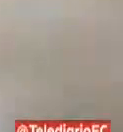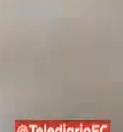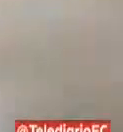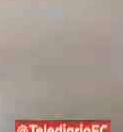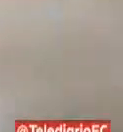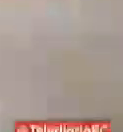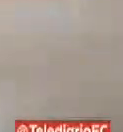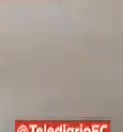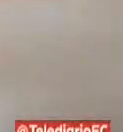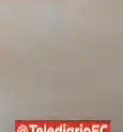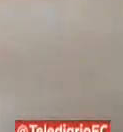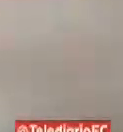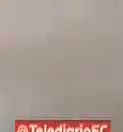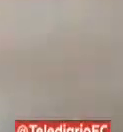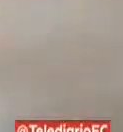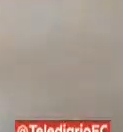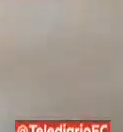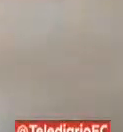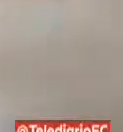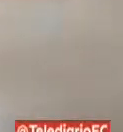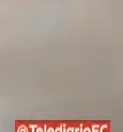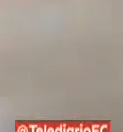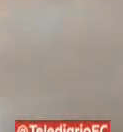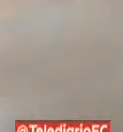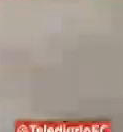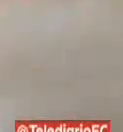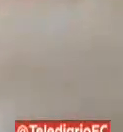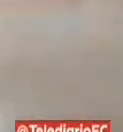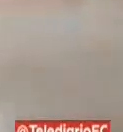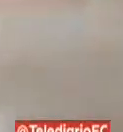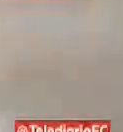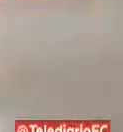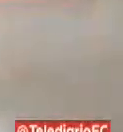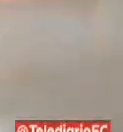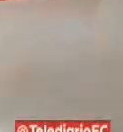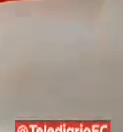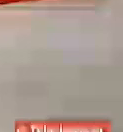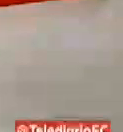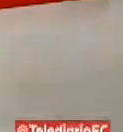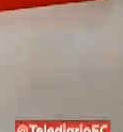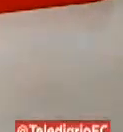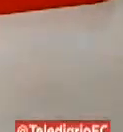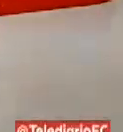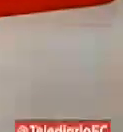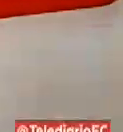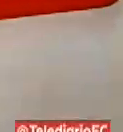Síganos en nuestras redes sociales. En Twitter, arroba Telediario S.